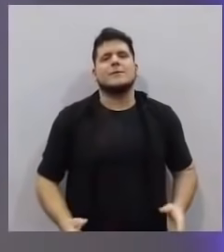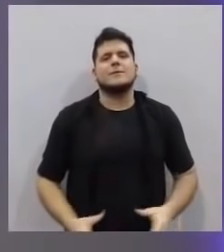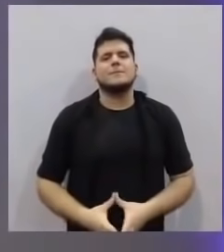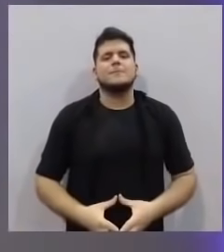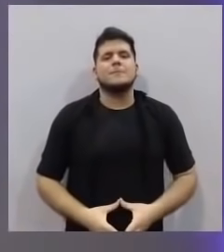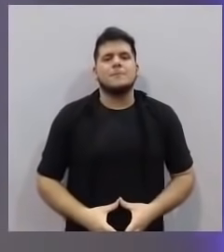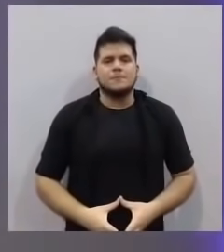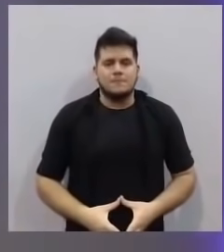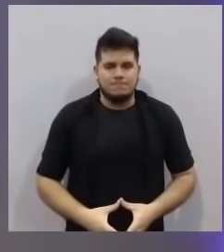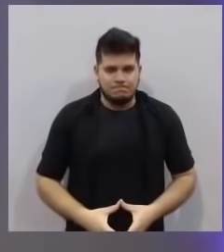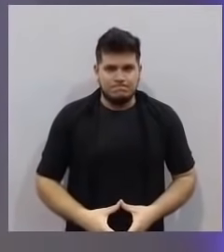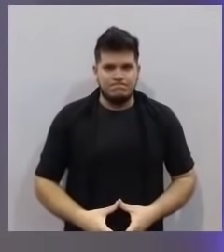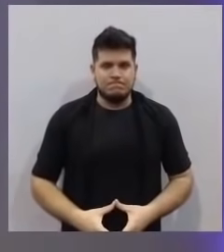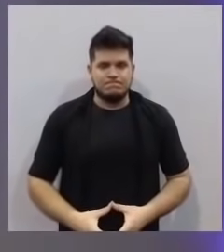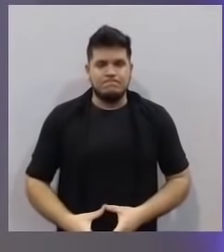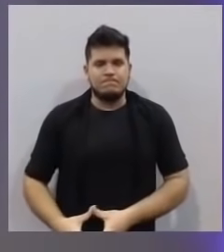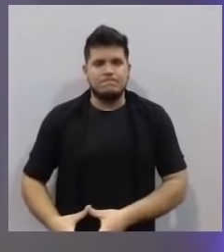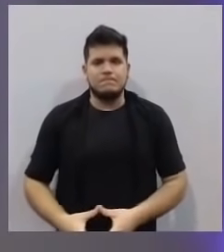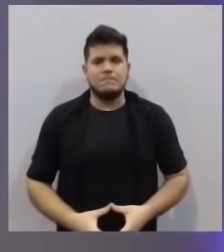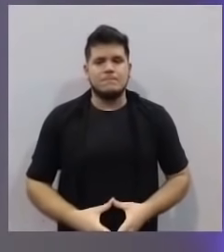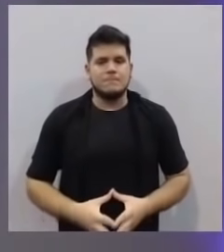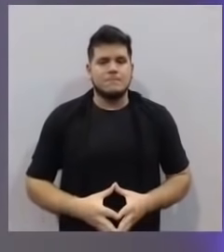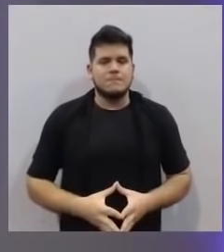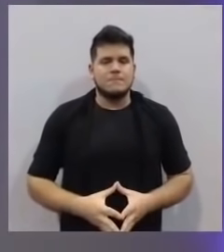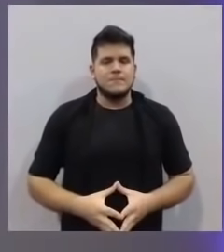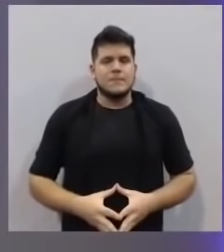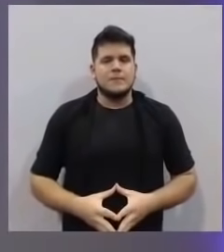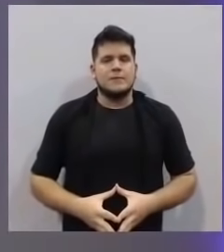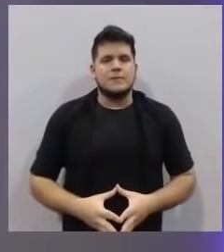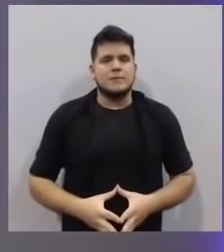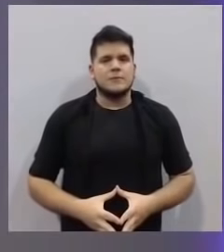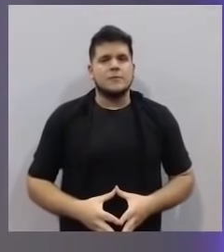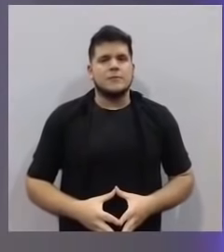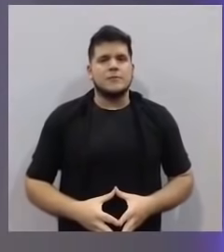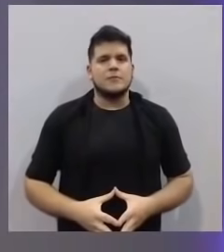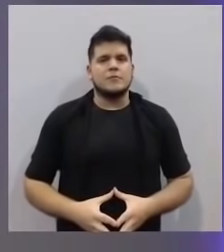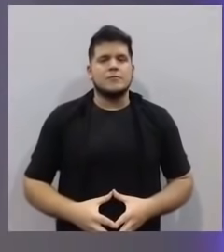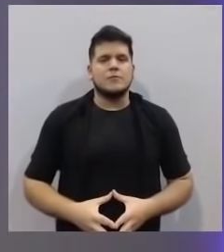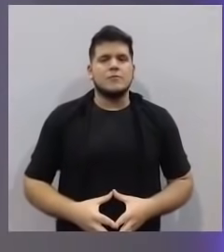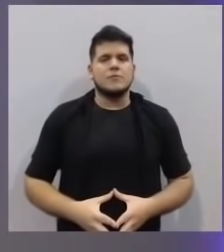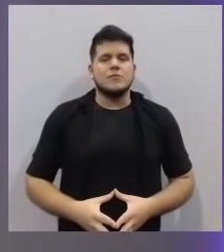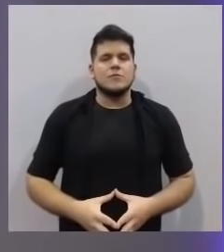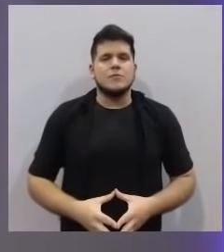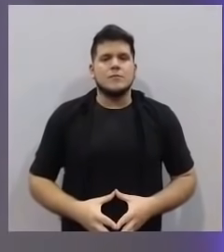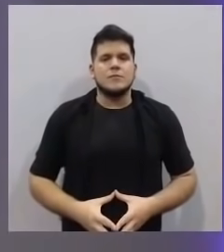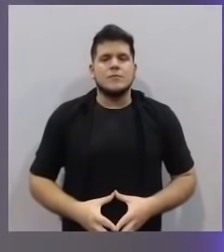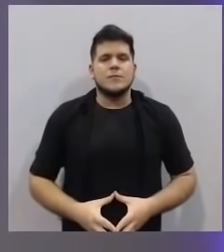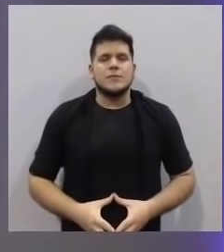el reino no es doctrina humana sino que es principios de dios